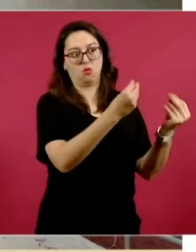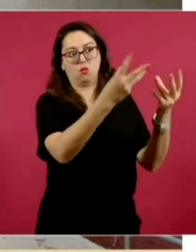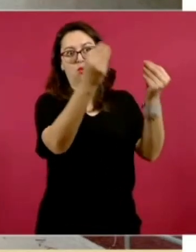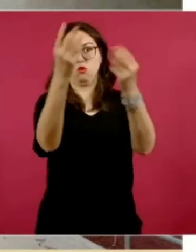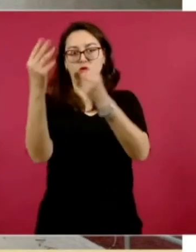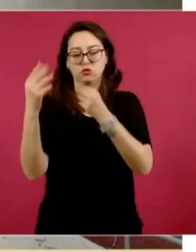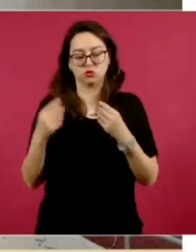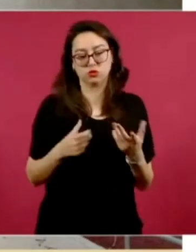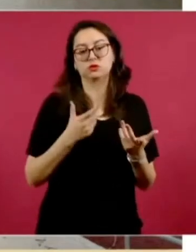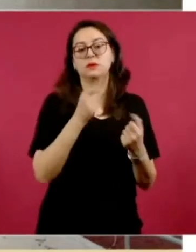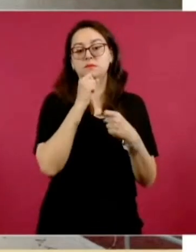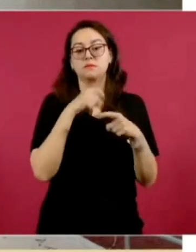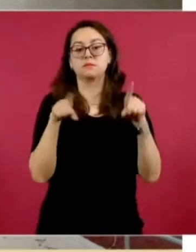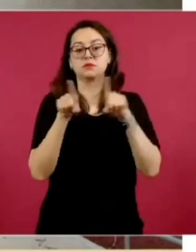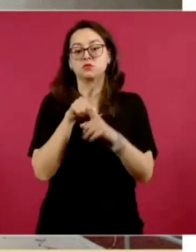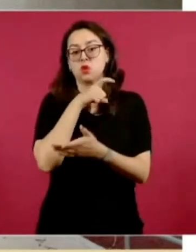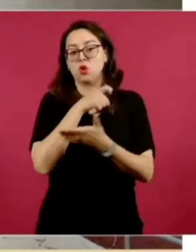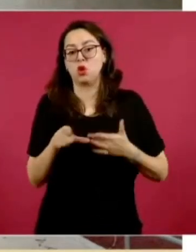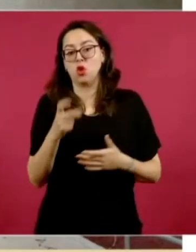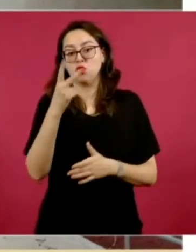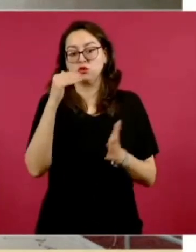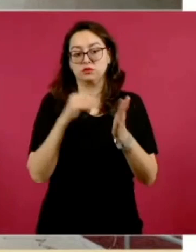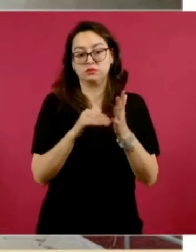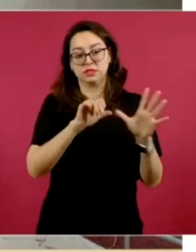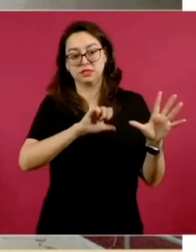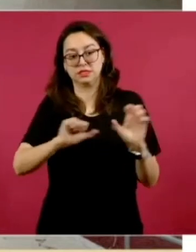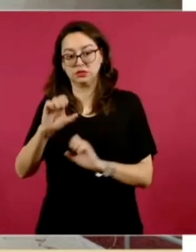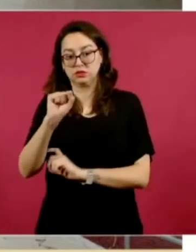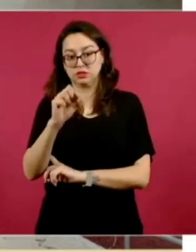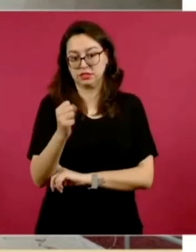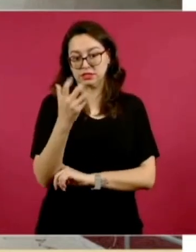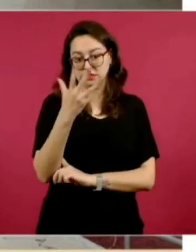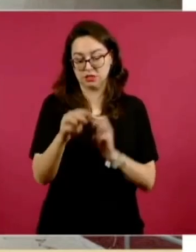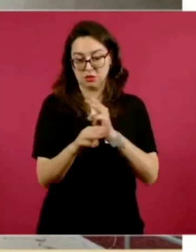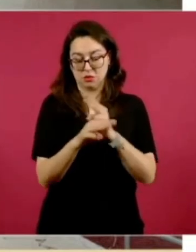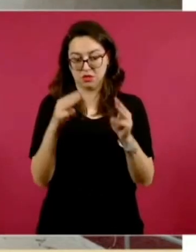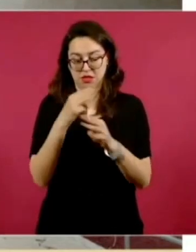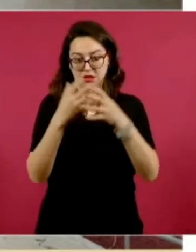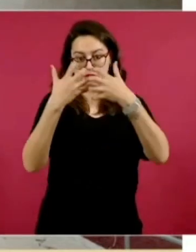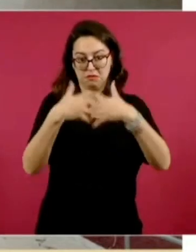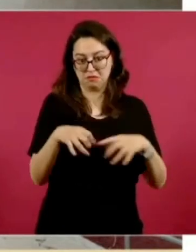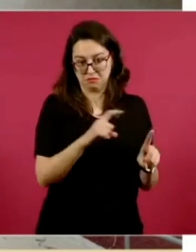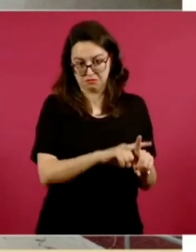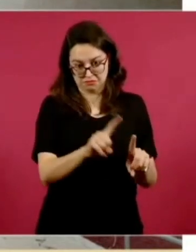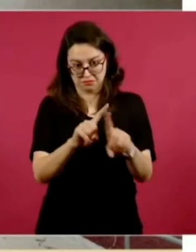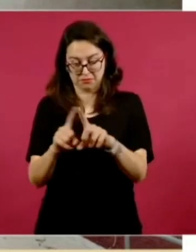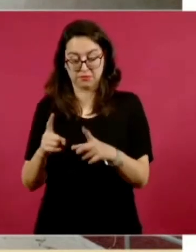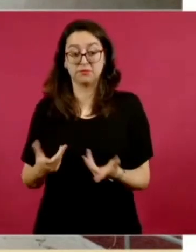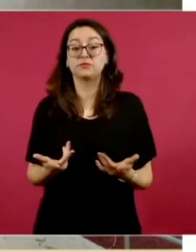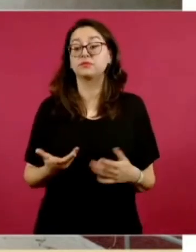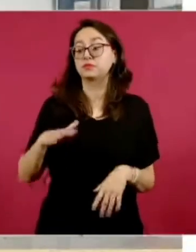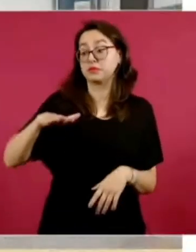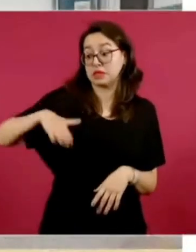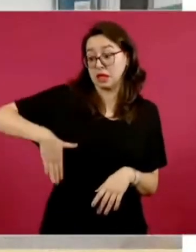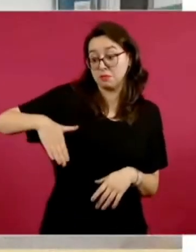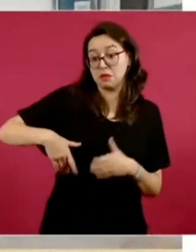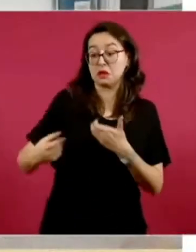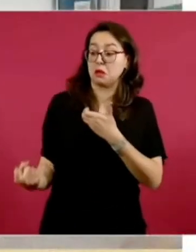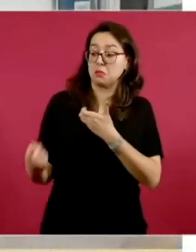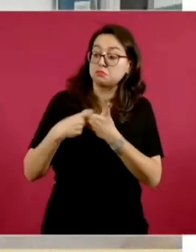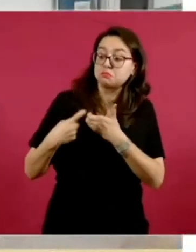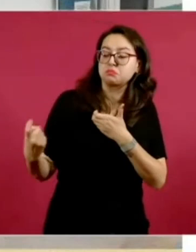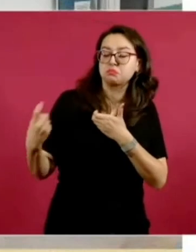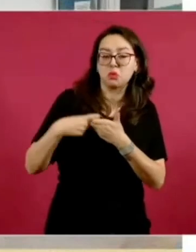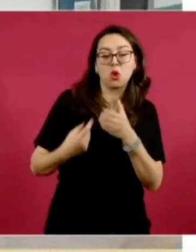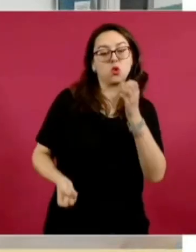adquisición de equipos, 2,665 equipos médicos. Y los últimos estados que han ido entrando, el caso de San Luis Potosí,